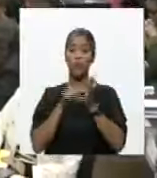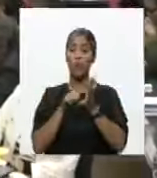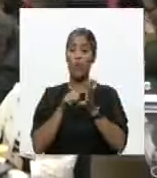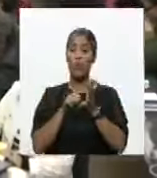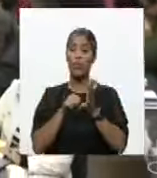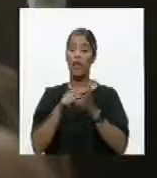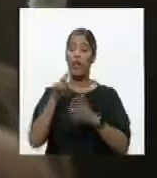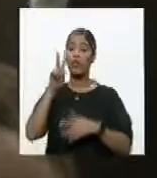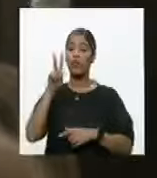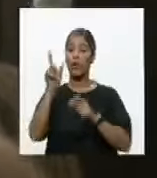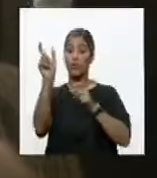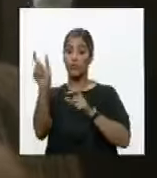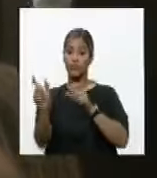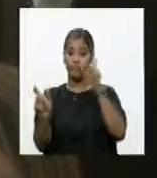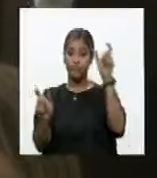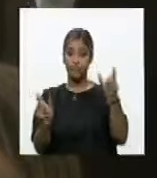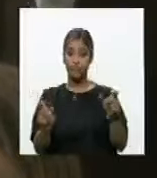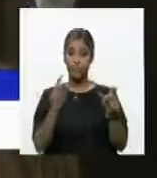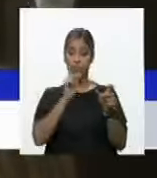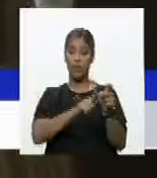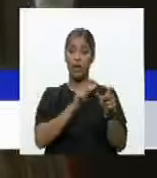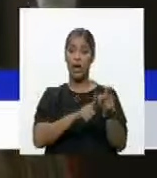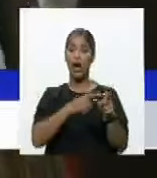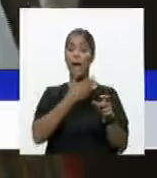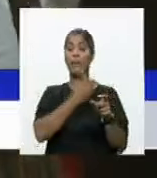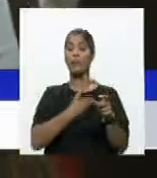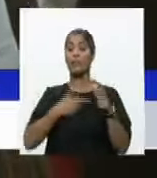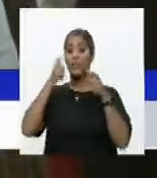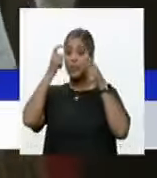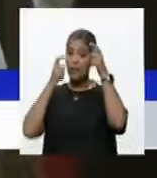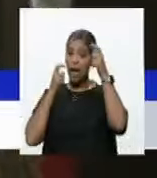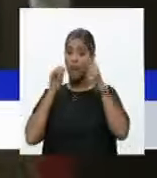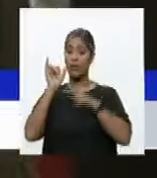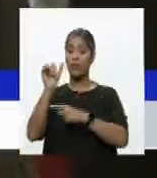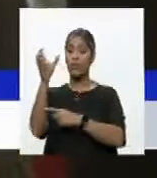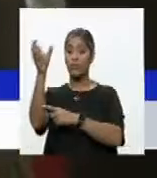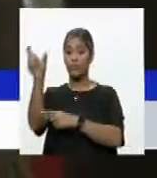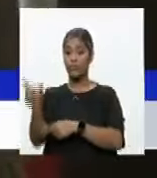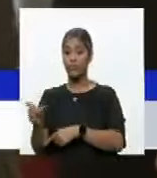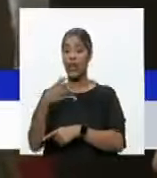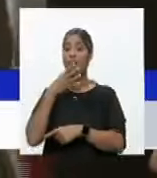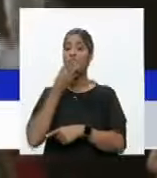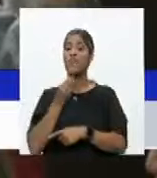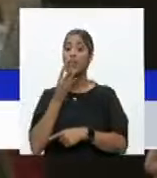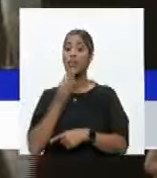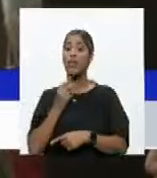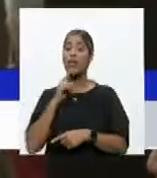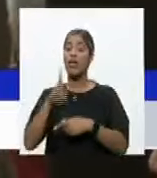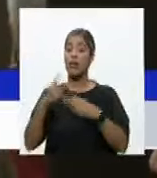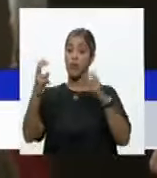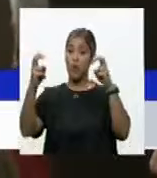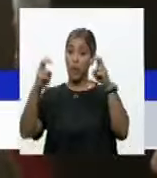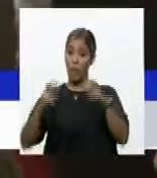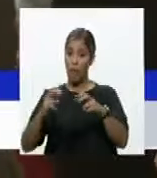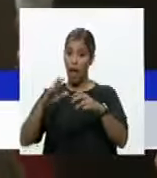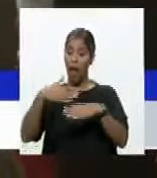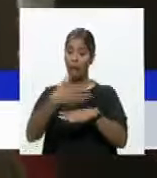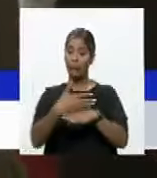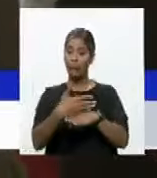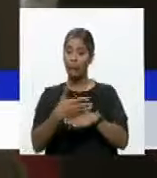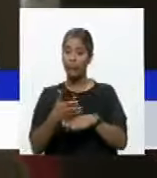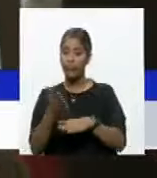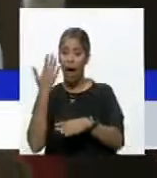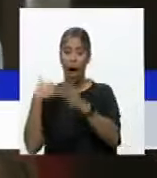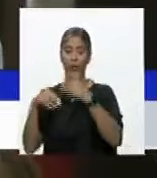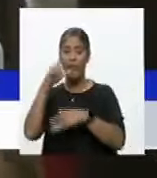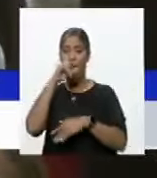grandes hombres, nuestro comandante Hugo Chávez Frías y Fidel Castro, se sentaron posterior a una tragedia que vivimos en el